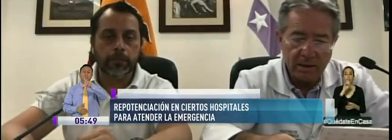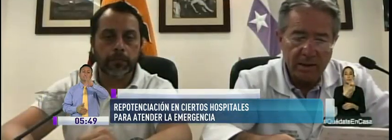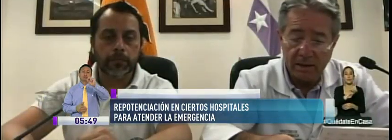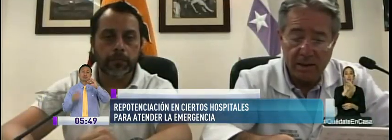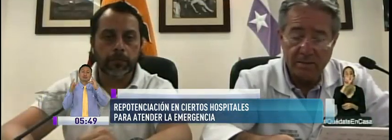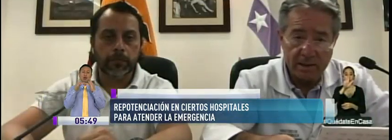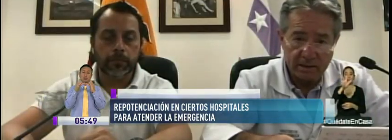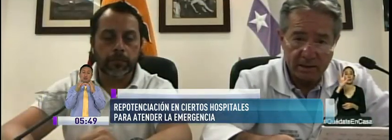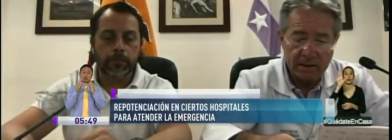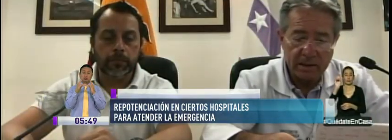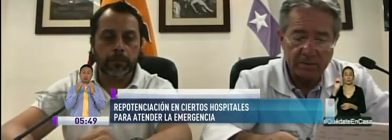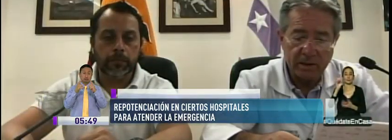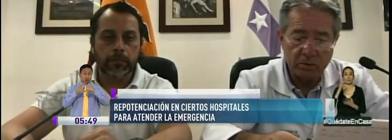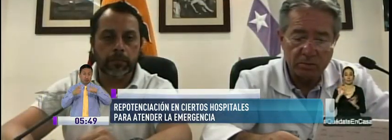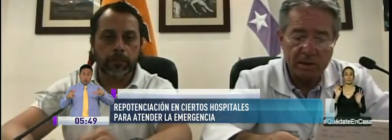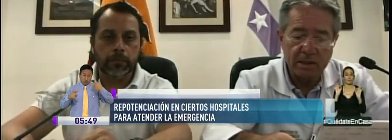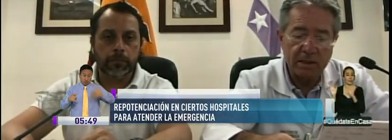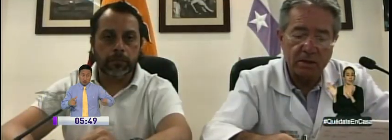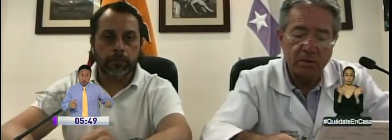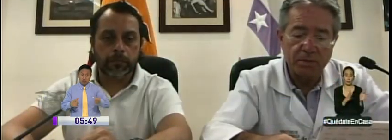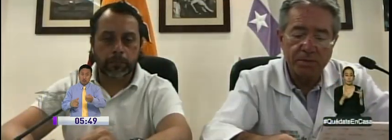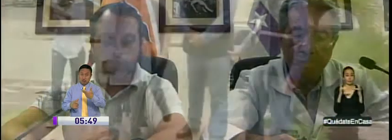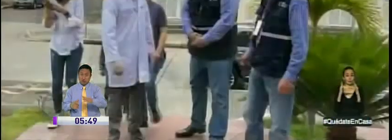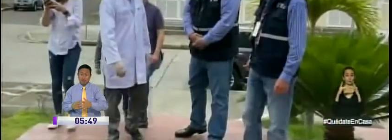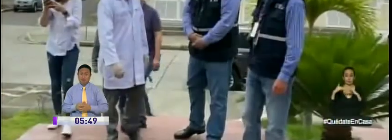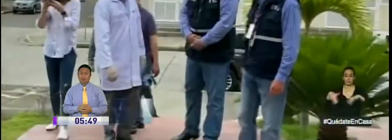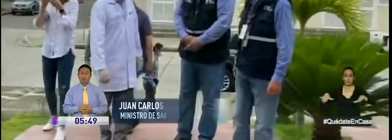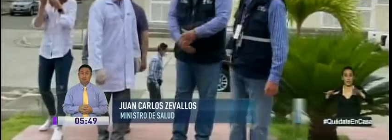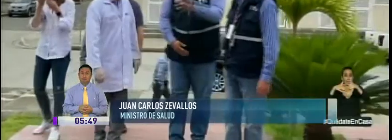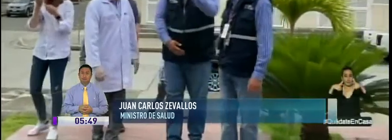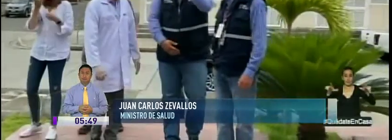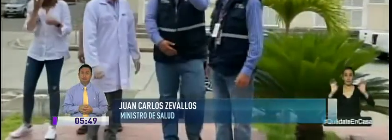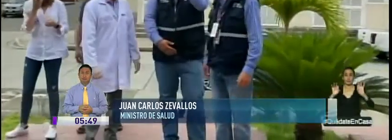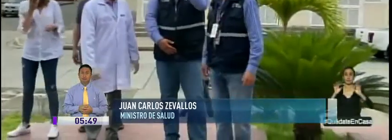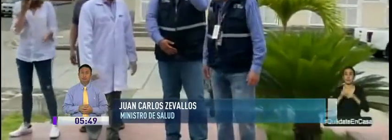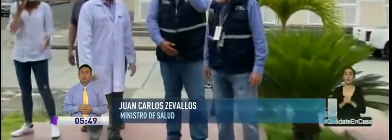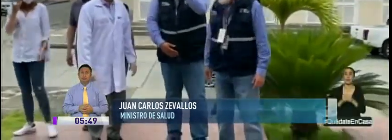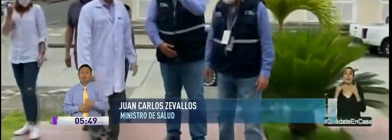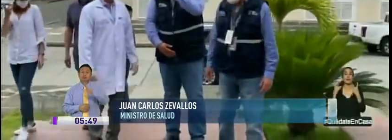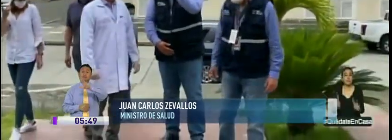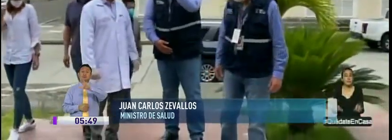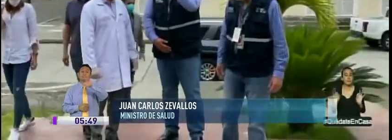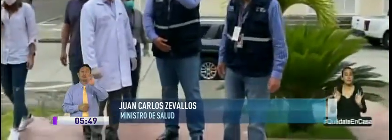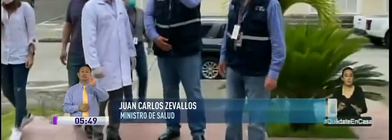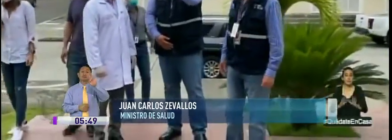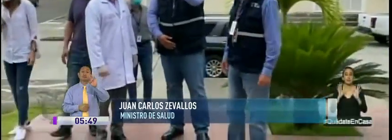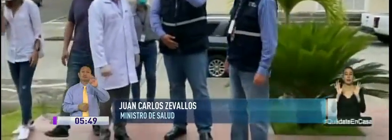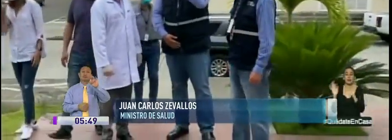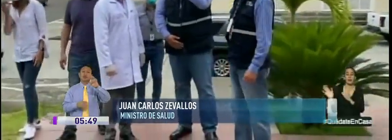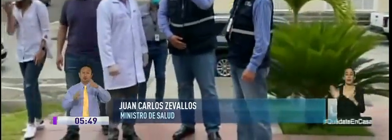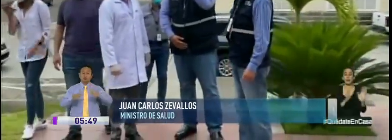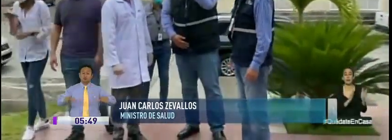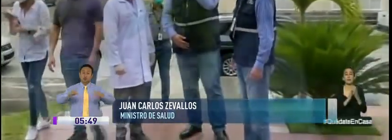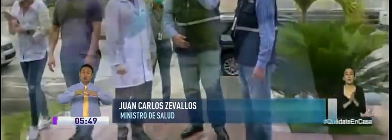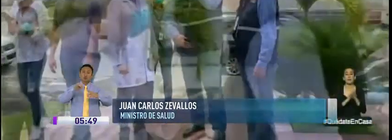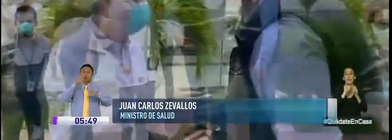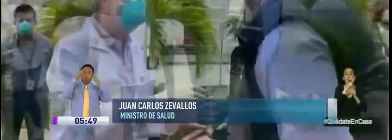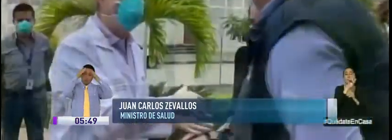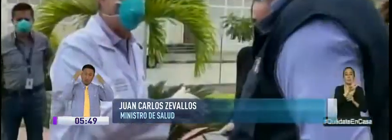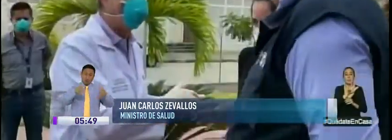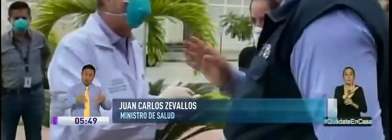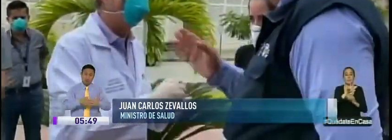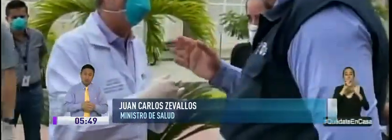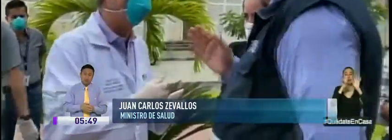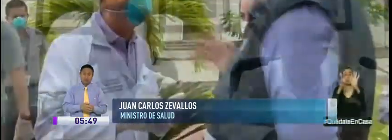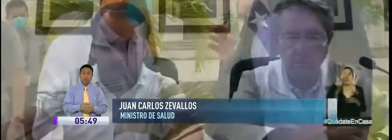camas libres, listas para hospitalización, y están listas también 37 unidades para cuidados intensivos en